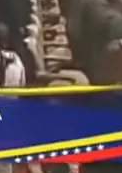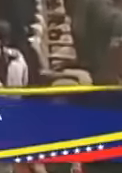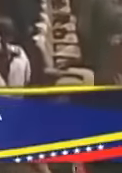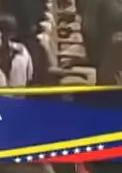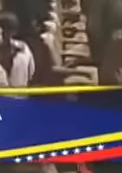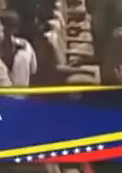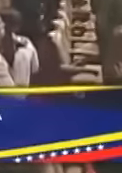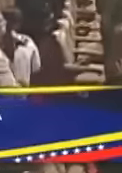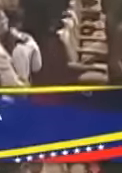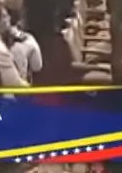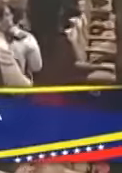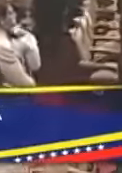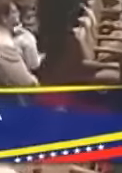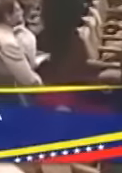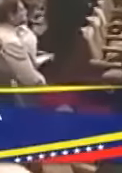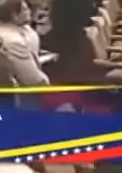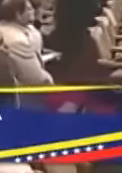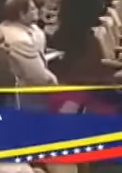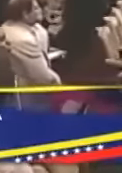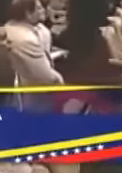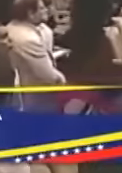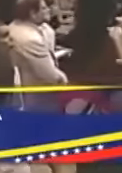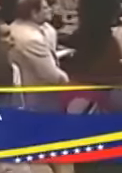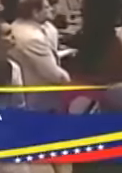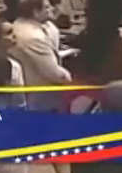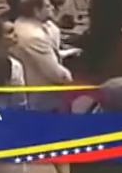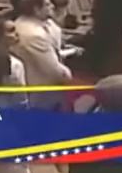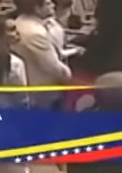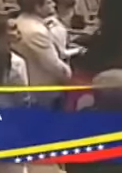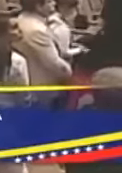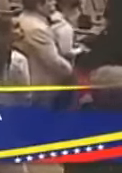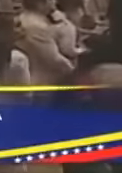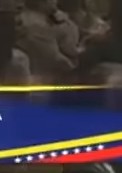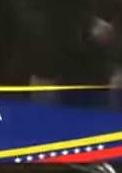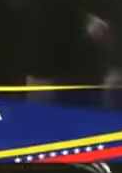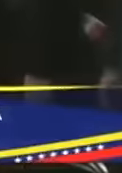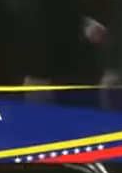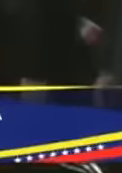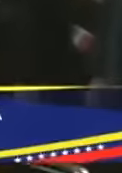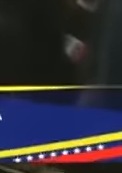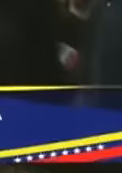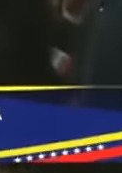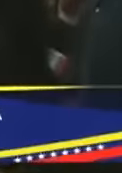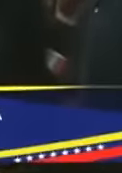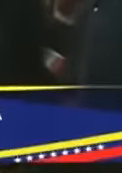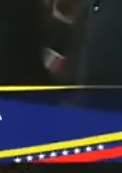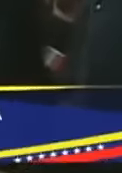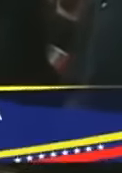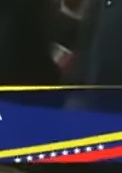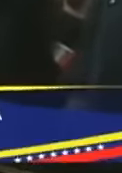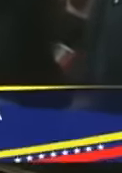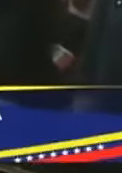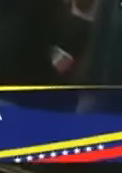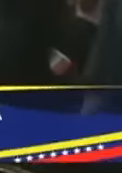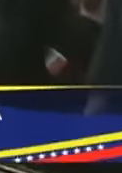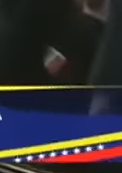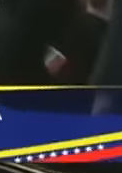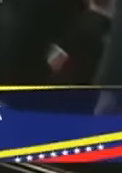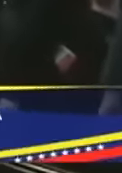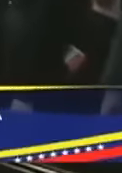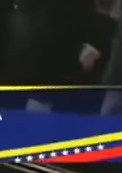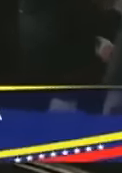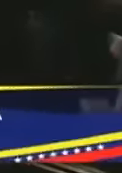en defensa del Esequibo. Recordemos que este lunes 6 de noviembre inició la campaña electoral en todo el país